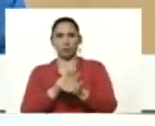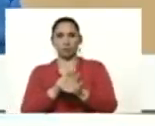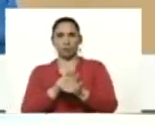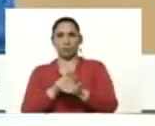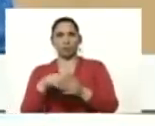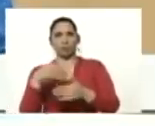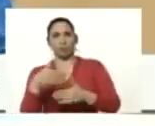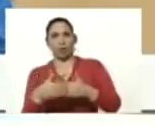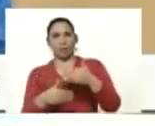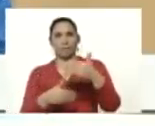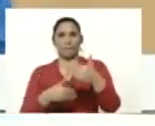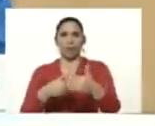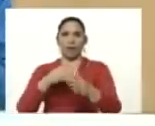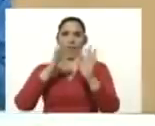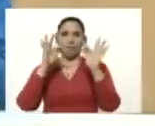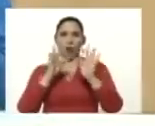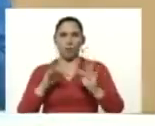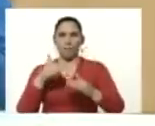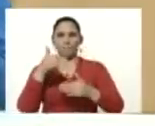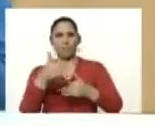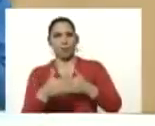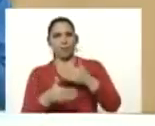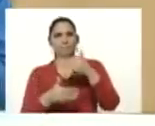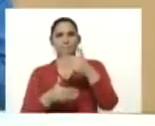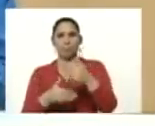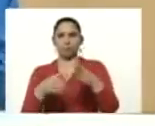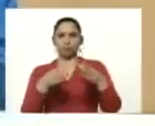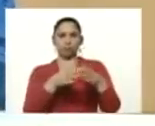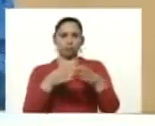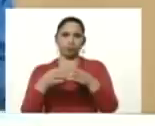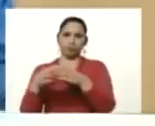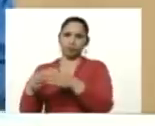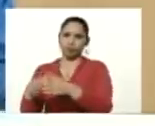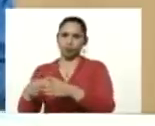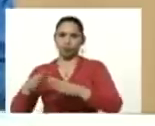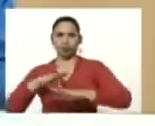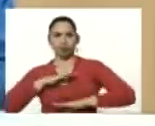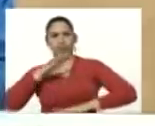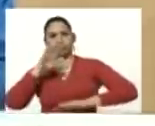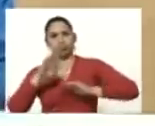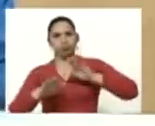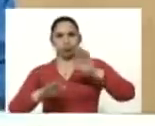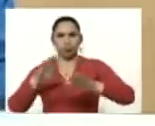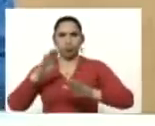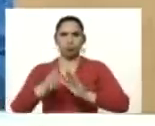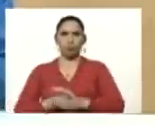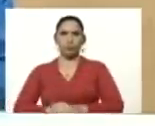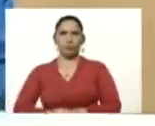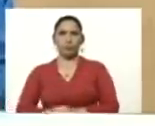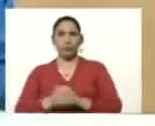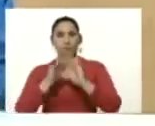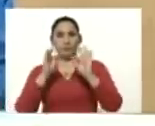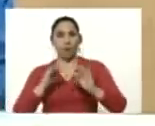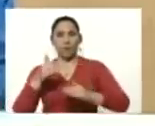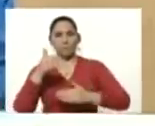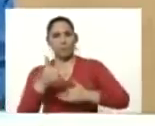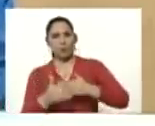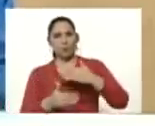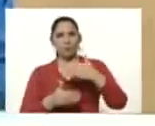así vamos, de manera ordenada, organizada, autorregulada, de manera